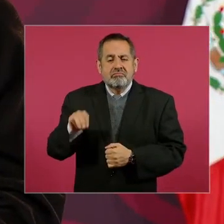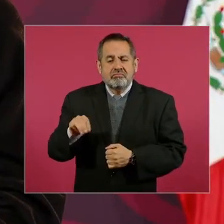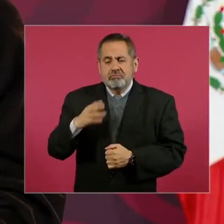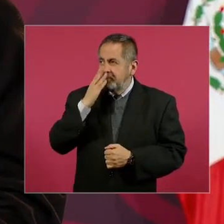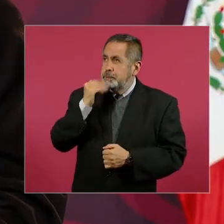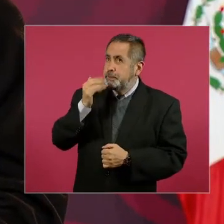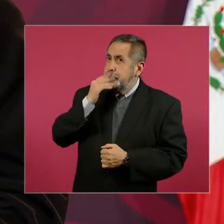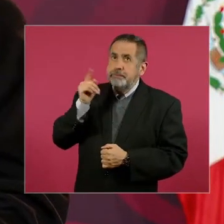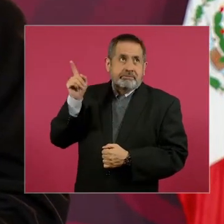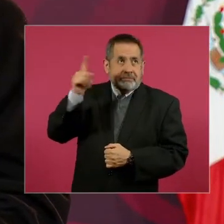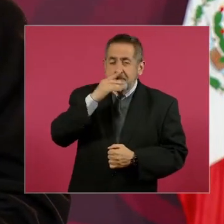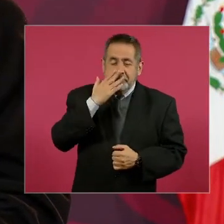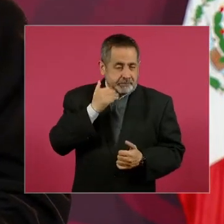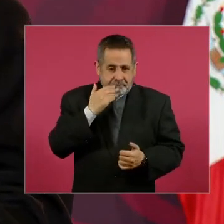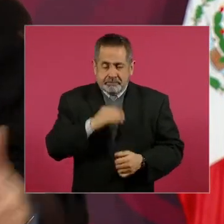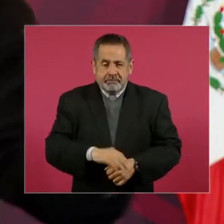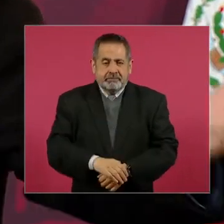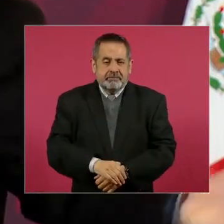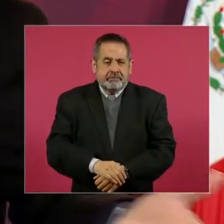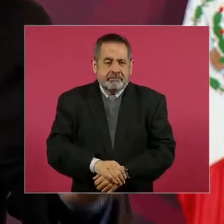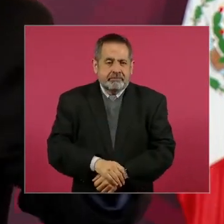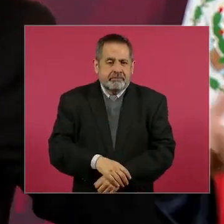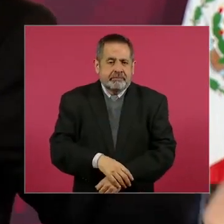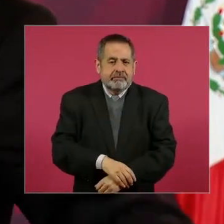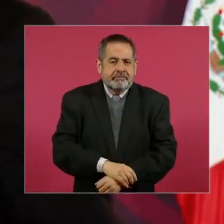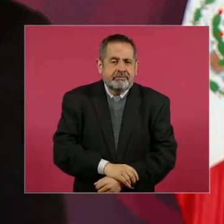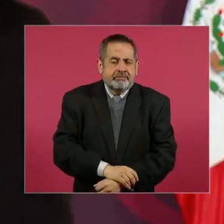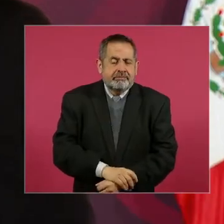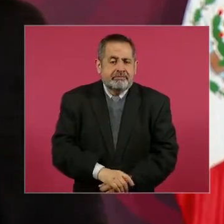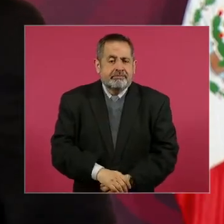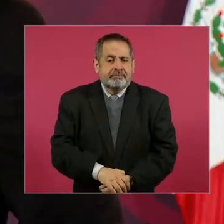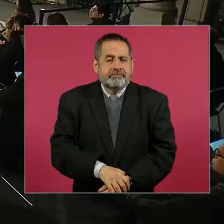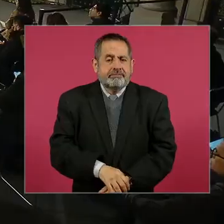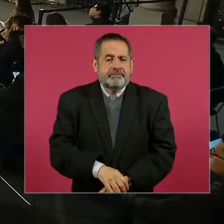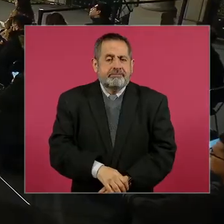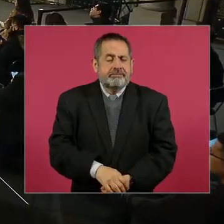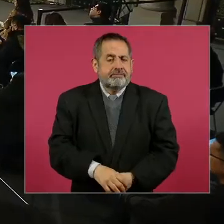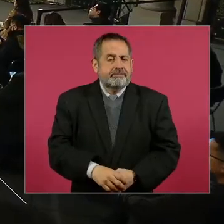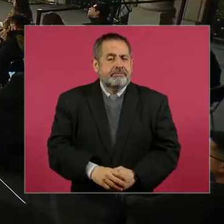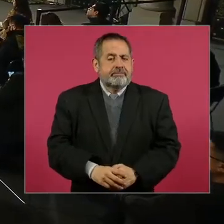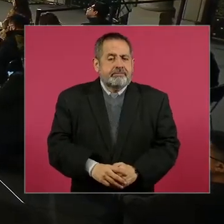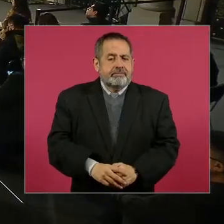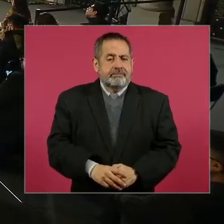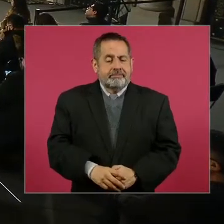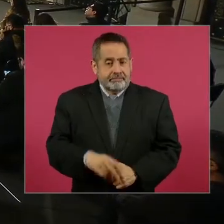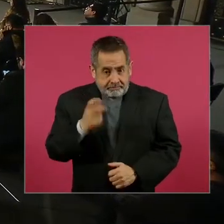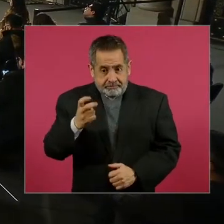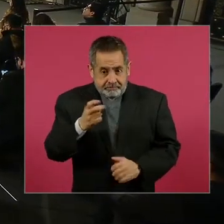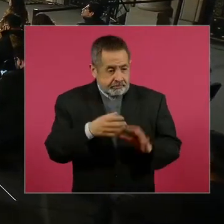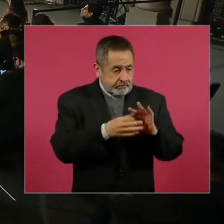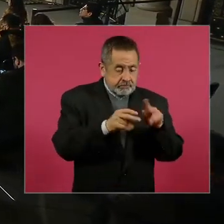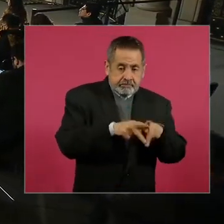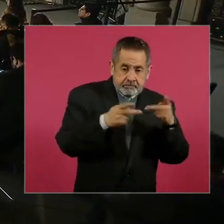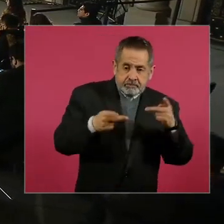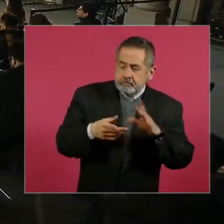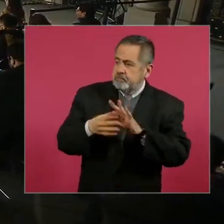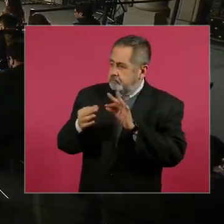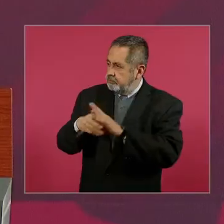Y eso no lo ven.